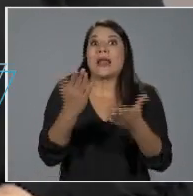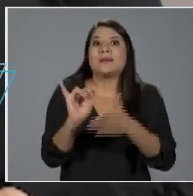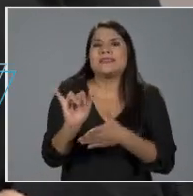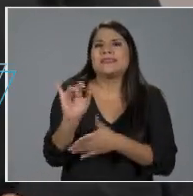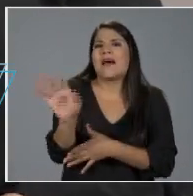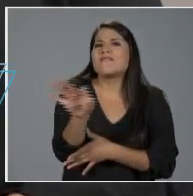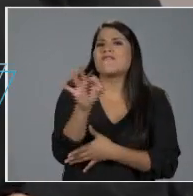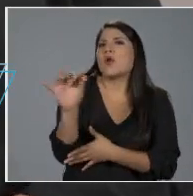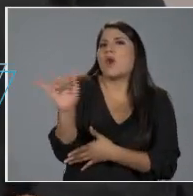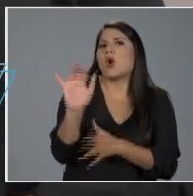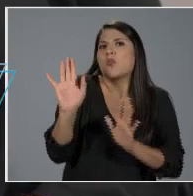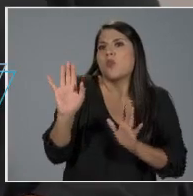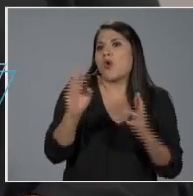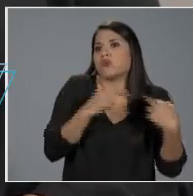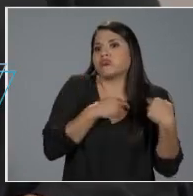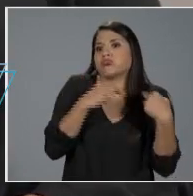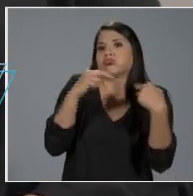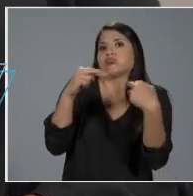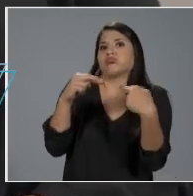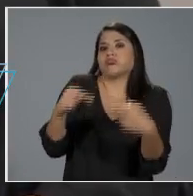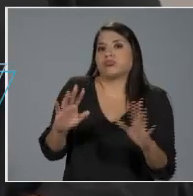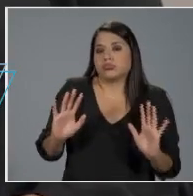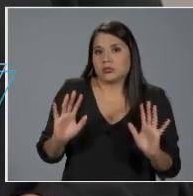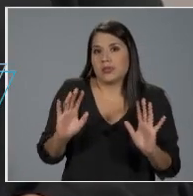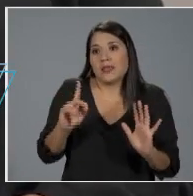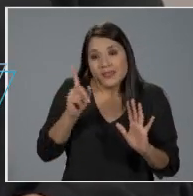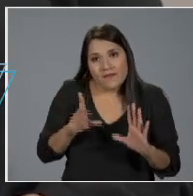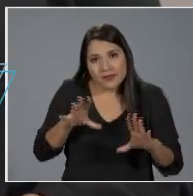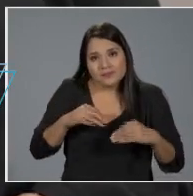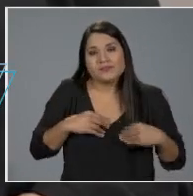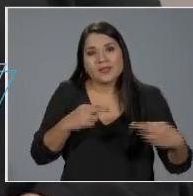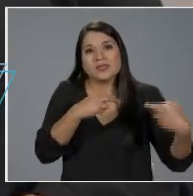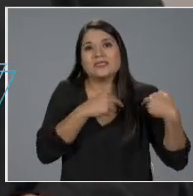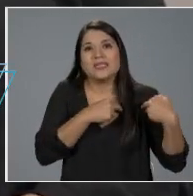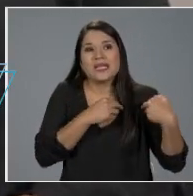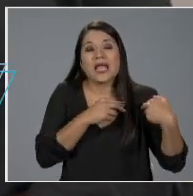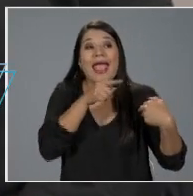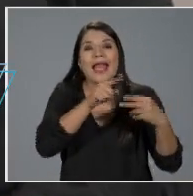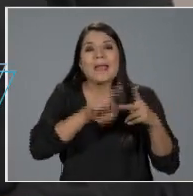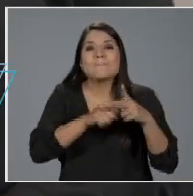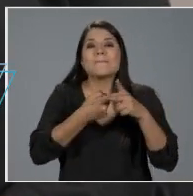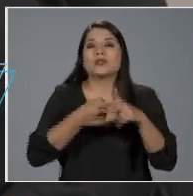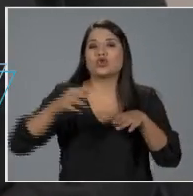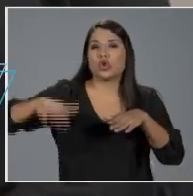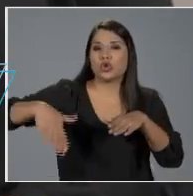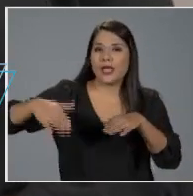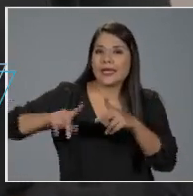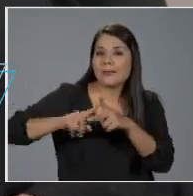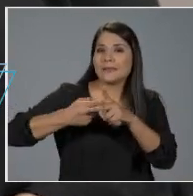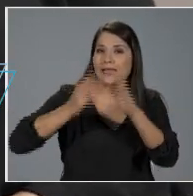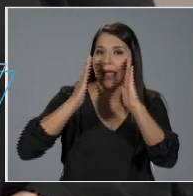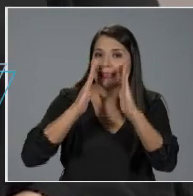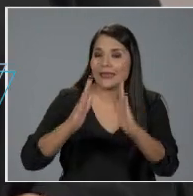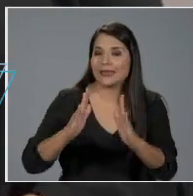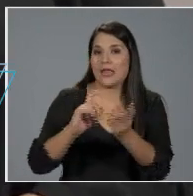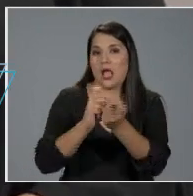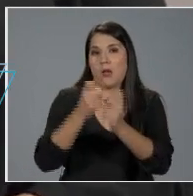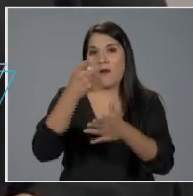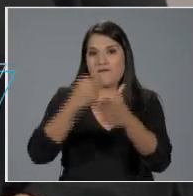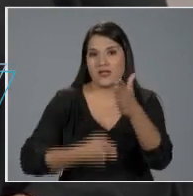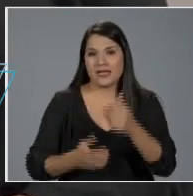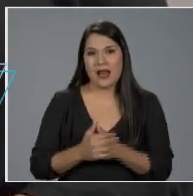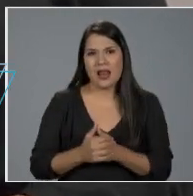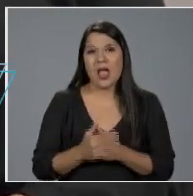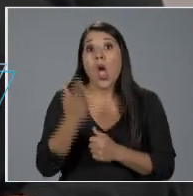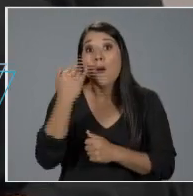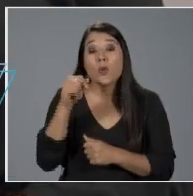forma de responsabilizar a Luis Guillermo el momento tardío en que esto se plantea, ¿verdad? Porque vean que él